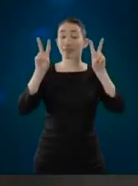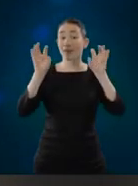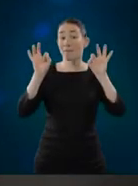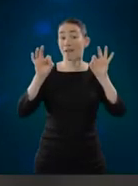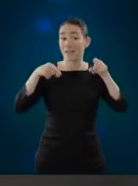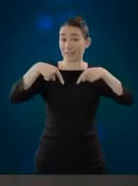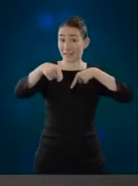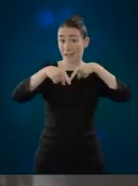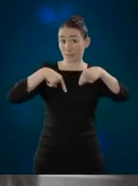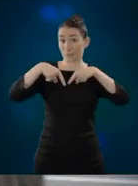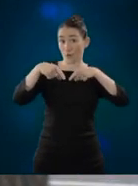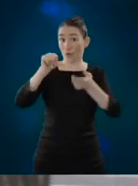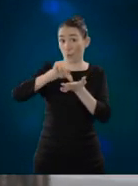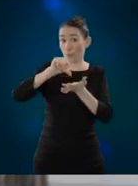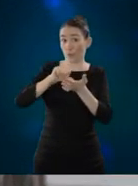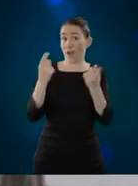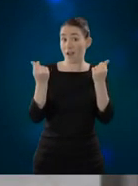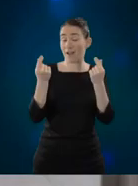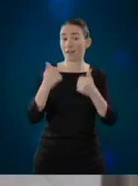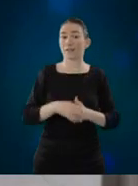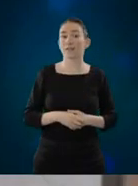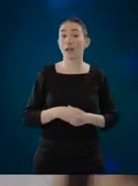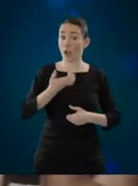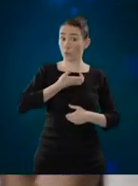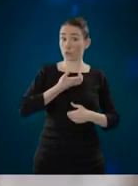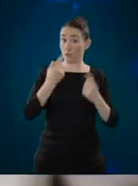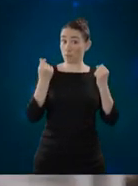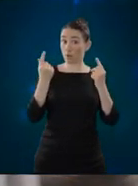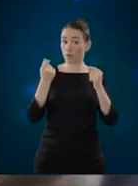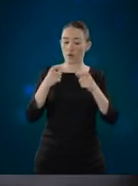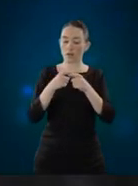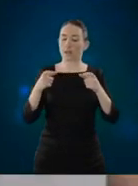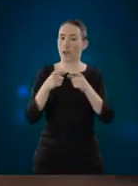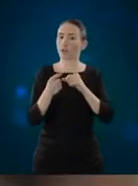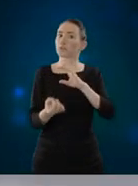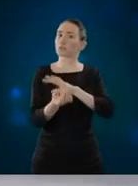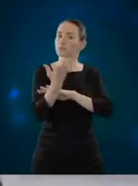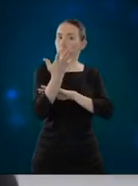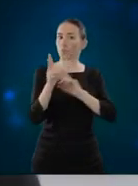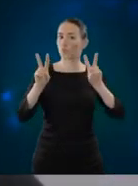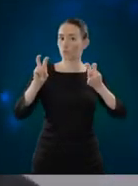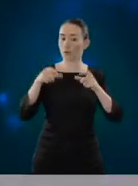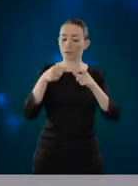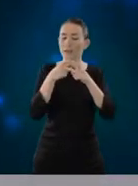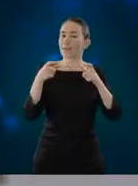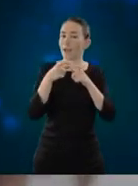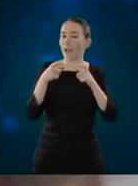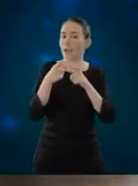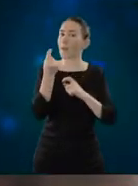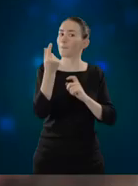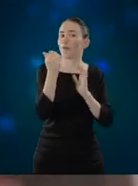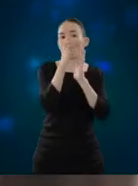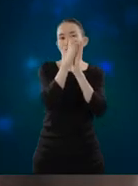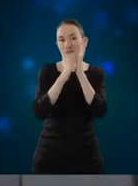En relación al servicio de transporte urbano, desde el ayuntamiento se ha creado una tarjeta para el acceso